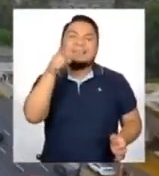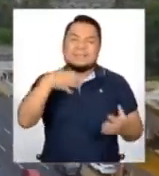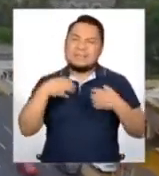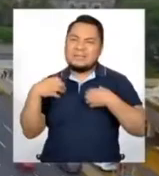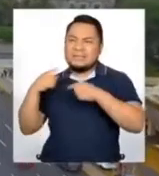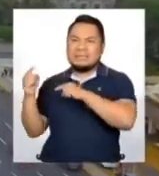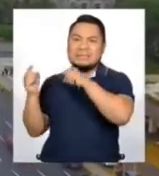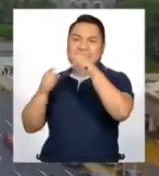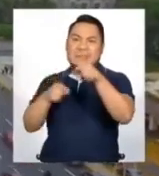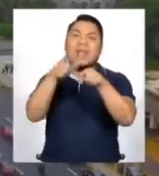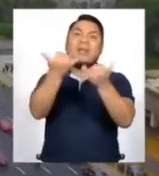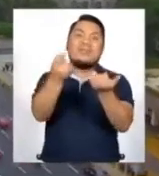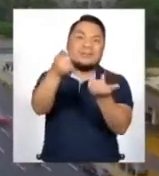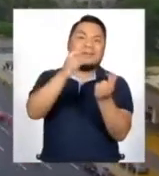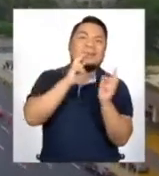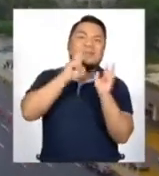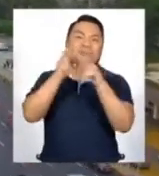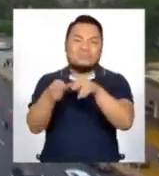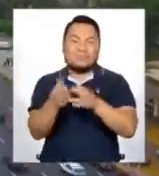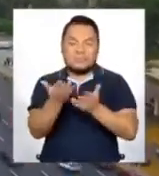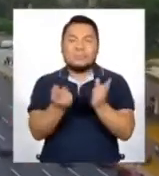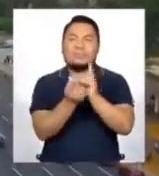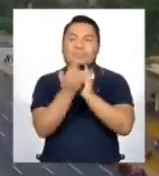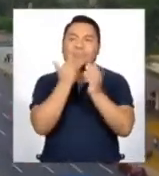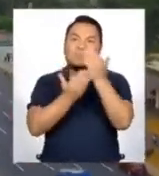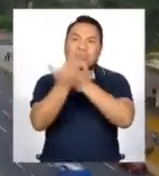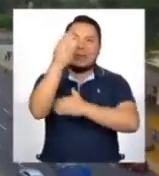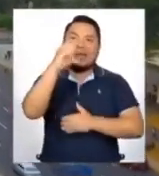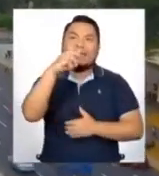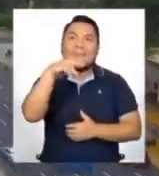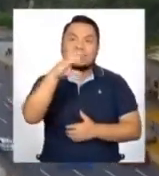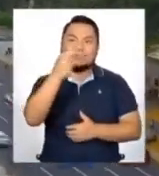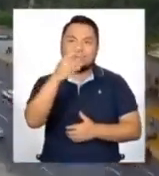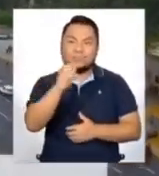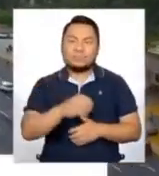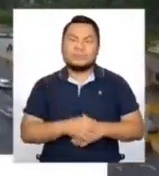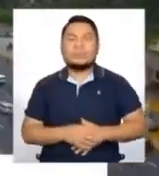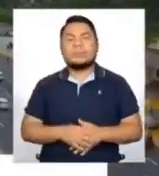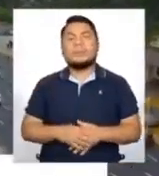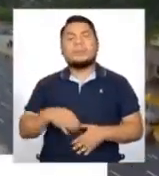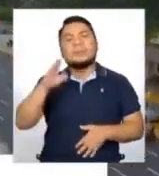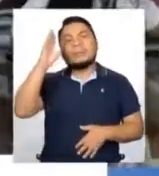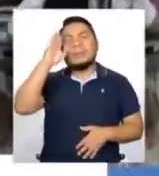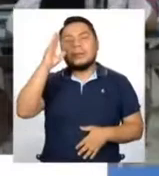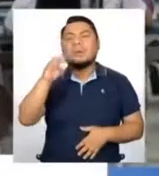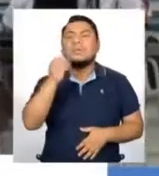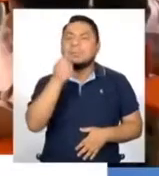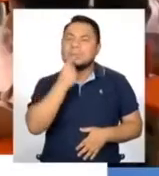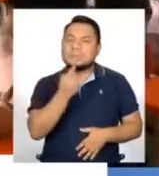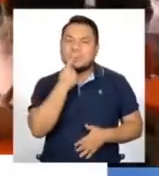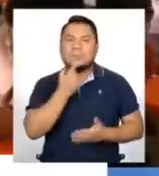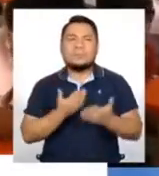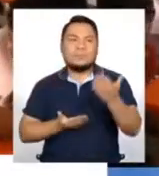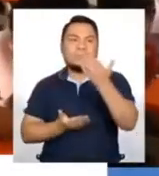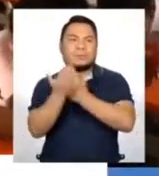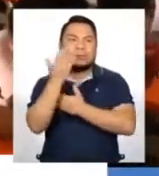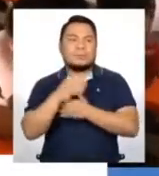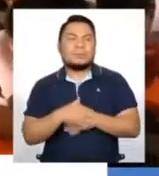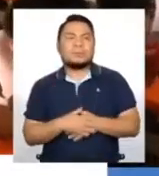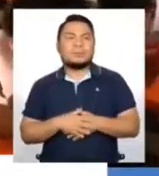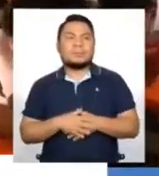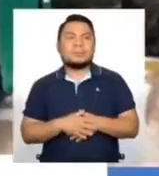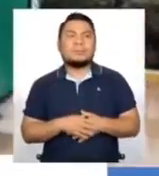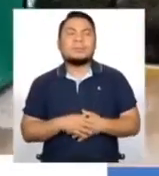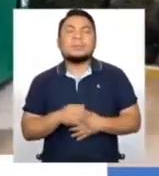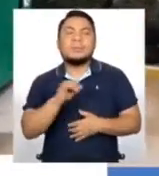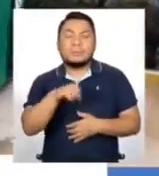nos acaban de hacer. ¿Cómo está? Muy buenos días, señor Camacho. ¿Cómo está? Muy buenos días. Sí, justamente he estado atento a lo manifestado